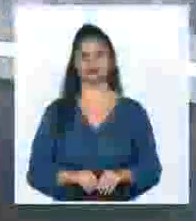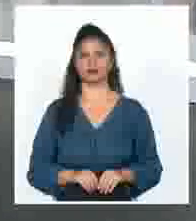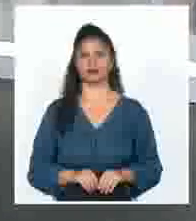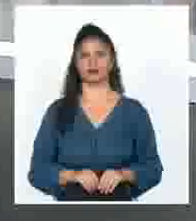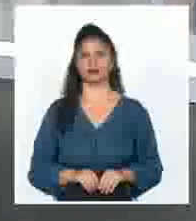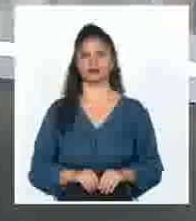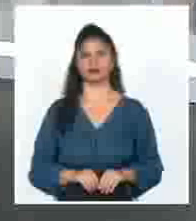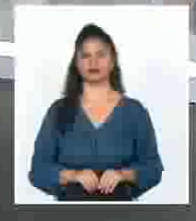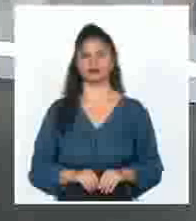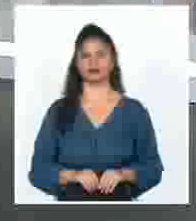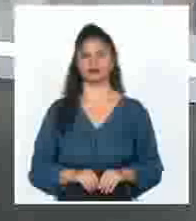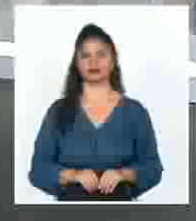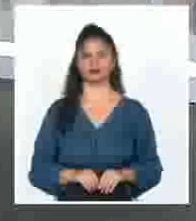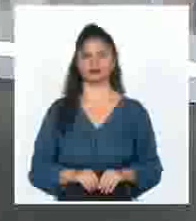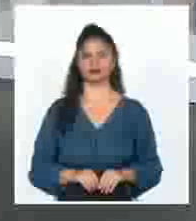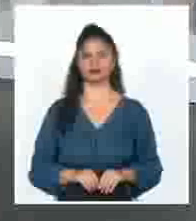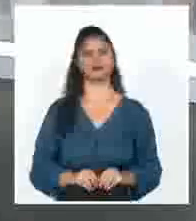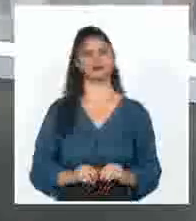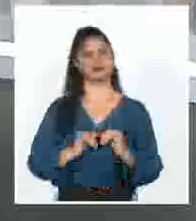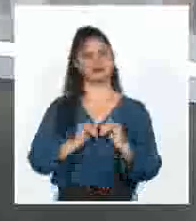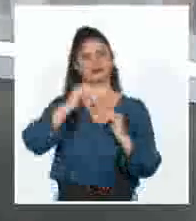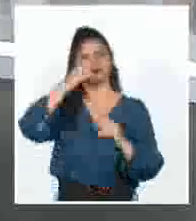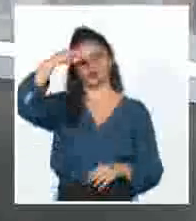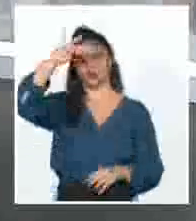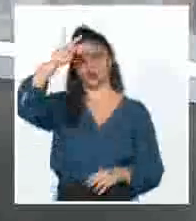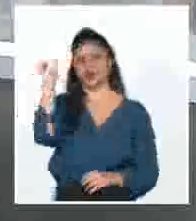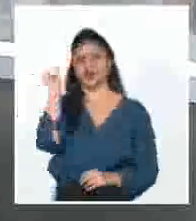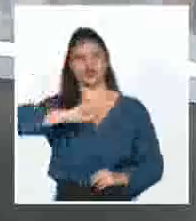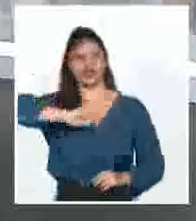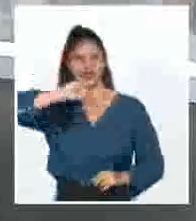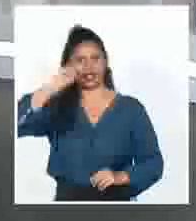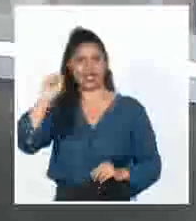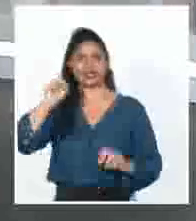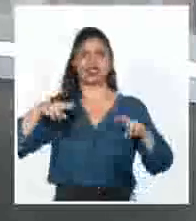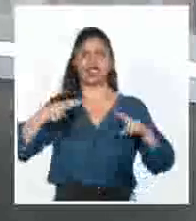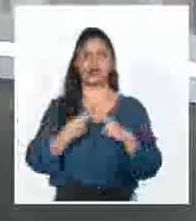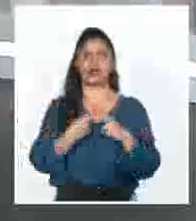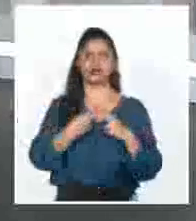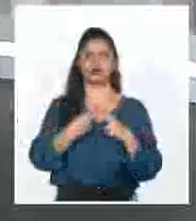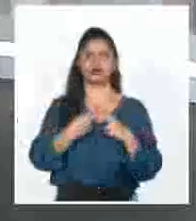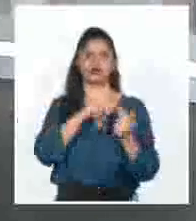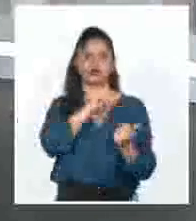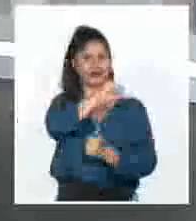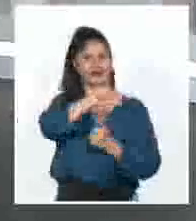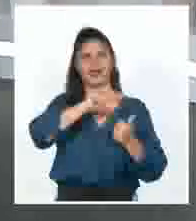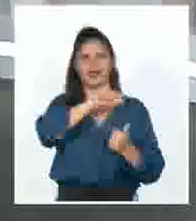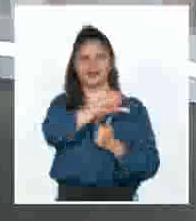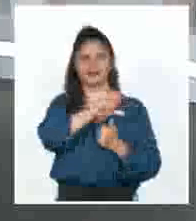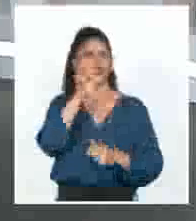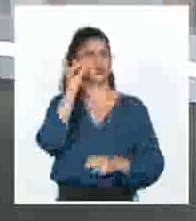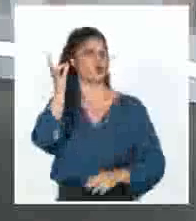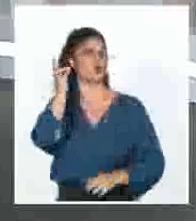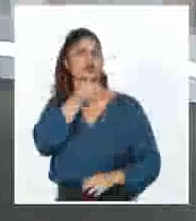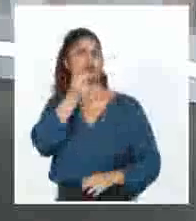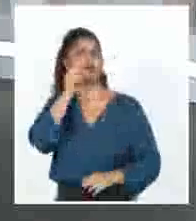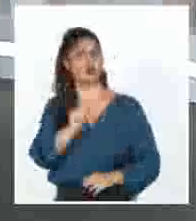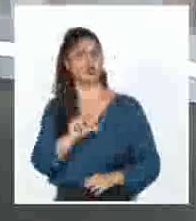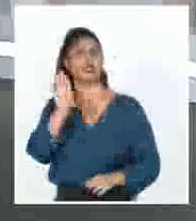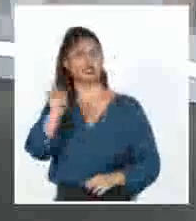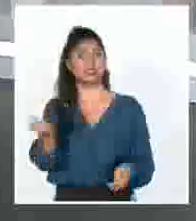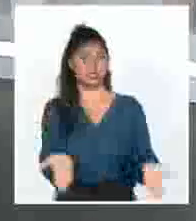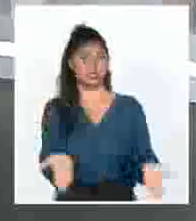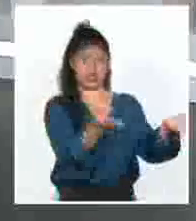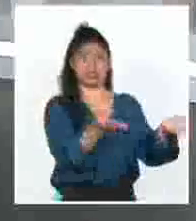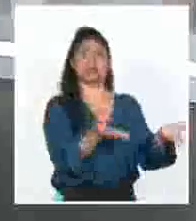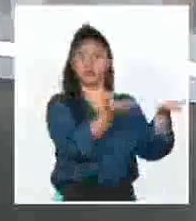Cuba sigue siendo noticia en los 24 Juegos Centroamericanos y del Caribe. Yanela de la Rosa me ha dejado trasladarme hasta aquí para conversar con